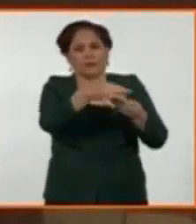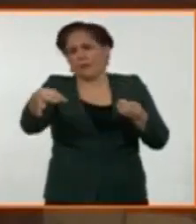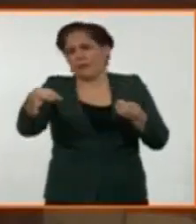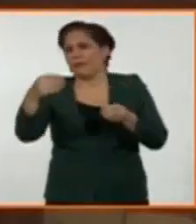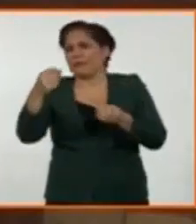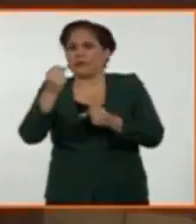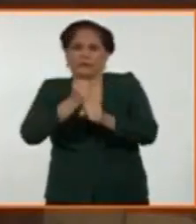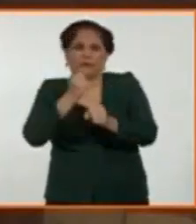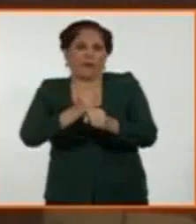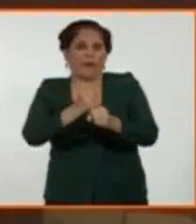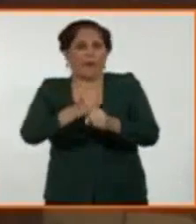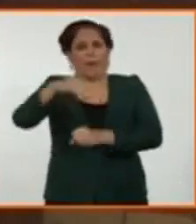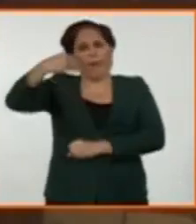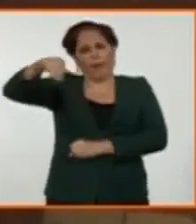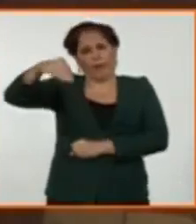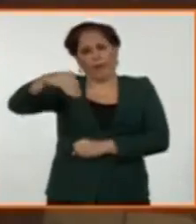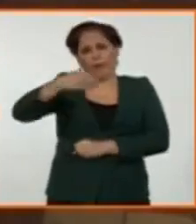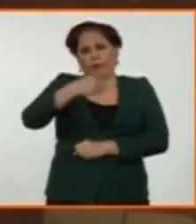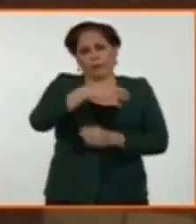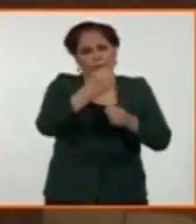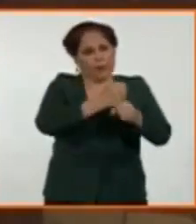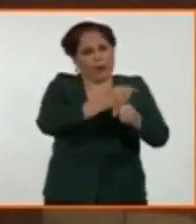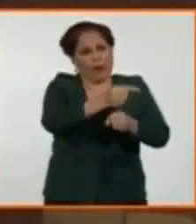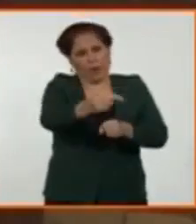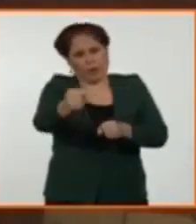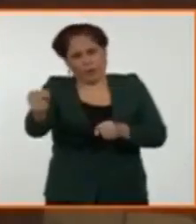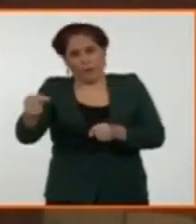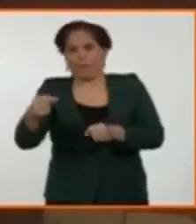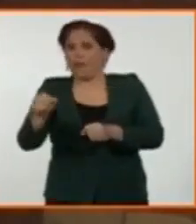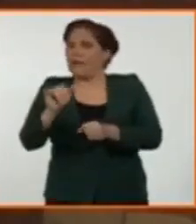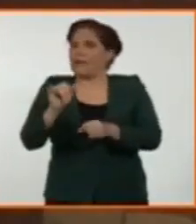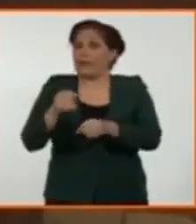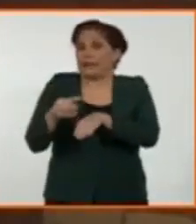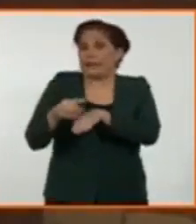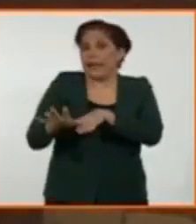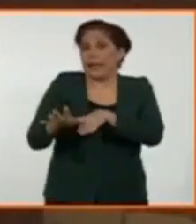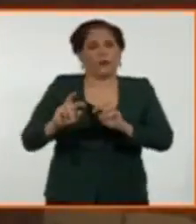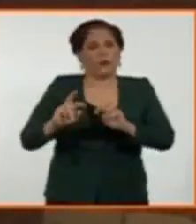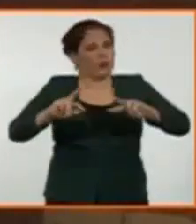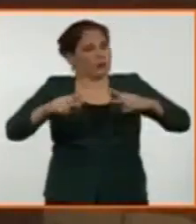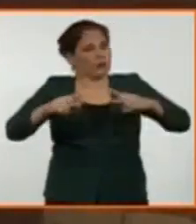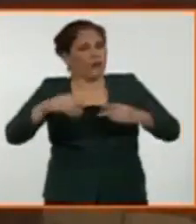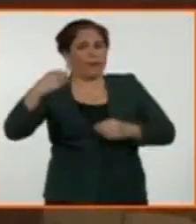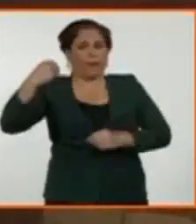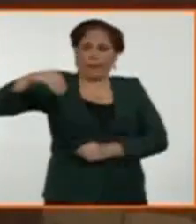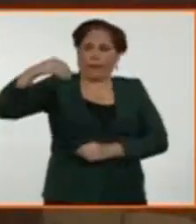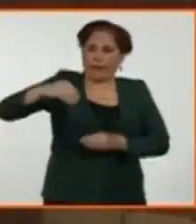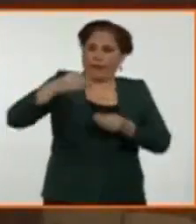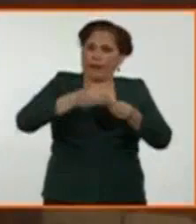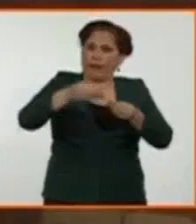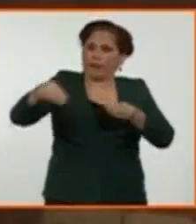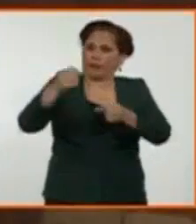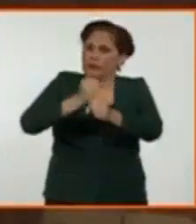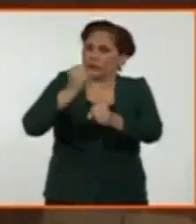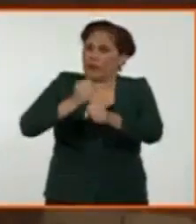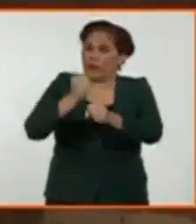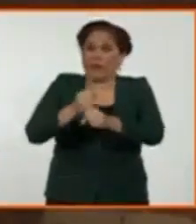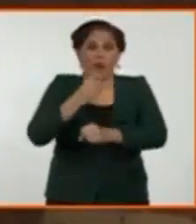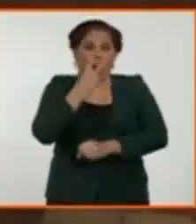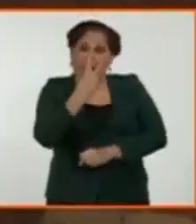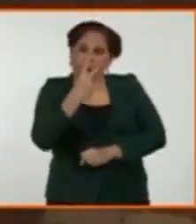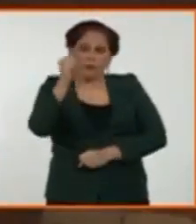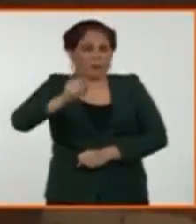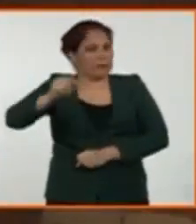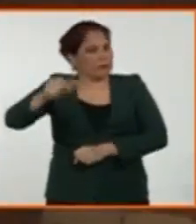sus muertos si se queda un poquito más tarde los prepara otro poco de merienda y ya tú me voy aquí conmigo al pie de la